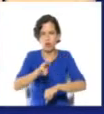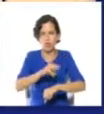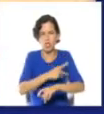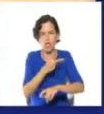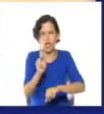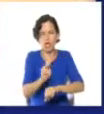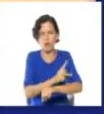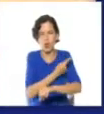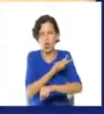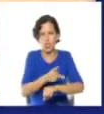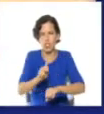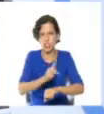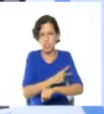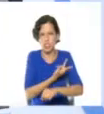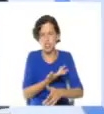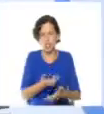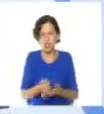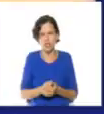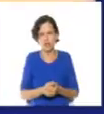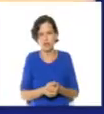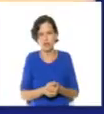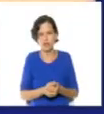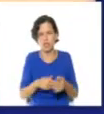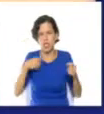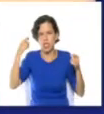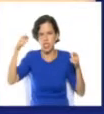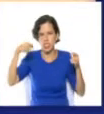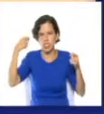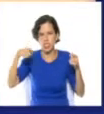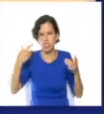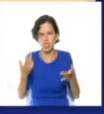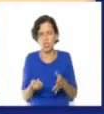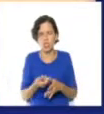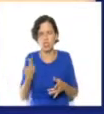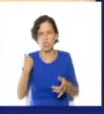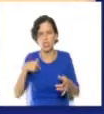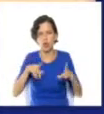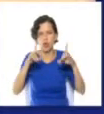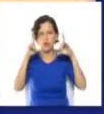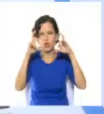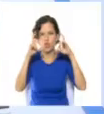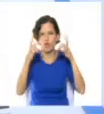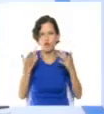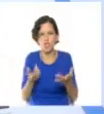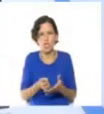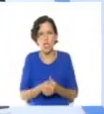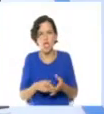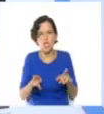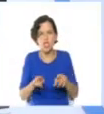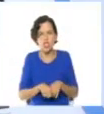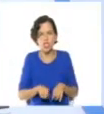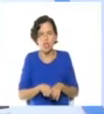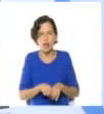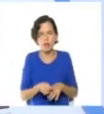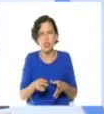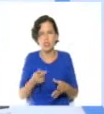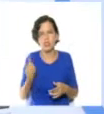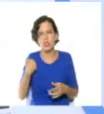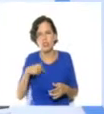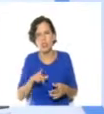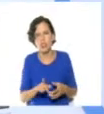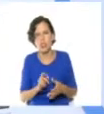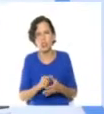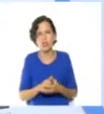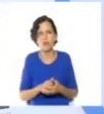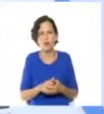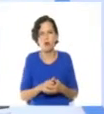la poesía, el séptimo arte que es el cine, tenemos la fotografía y además de eso también